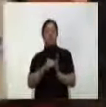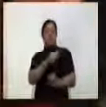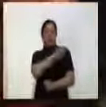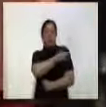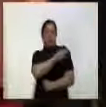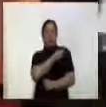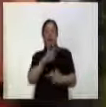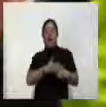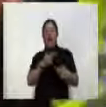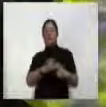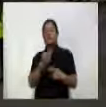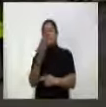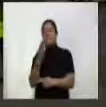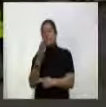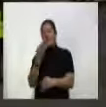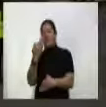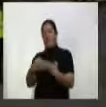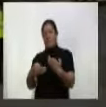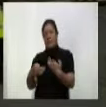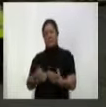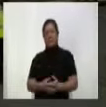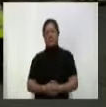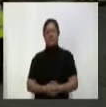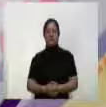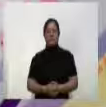hasta finales de mayo.